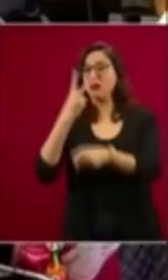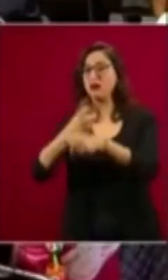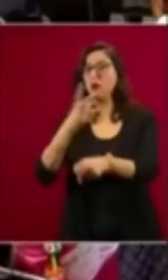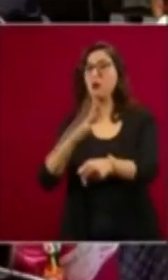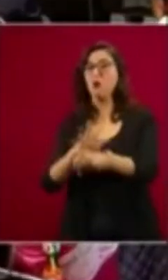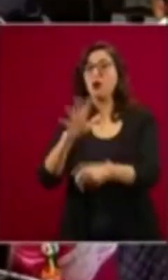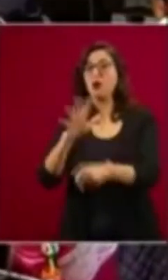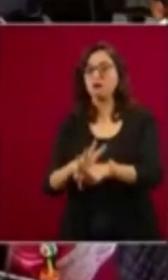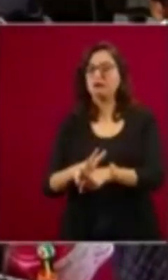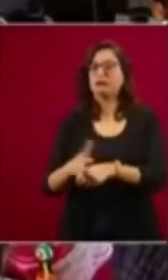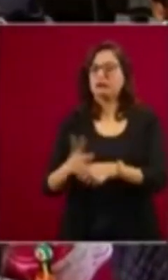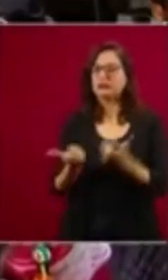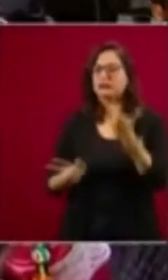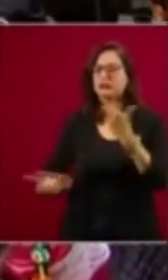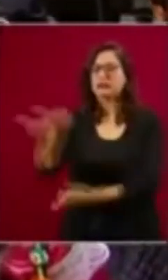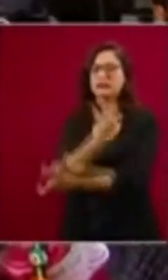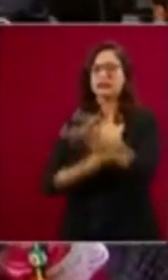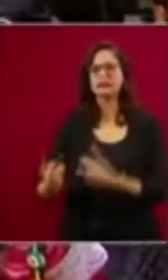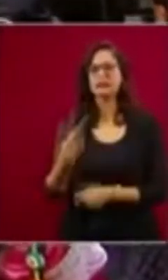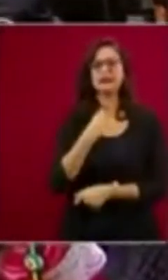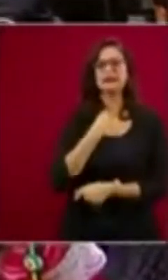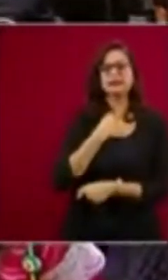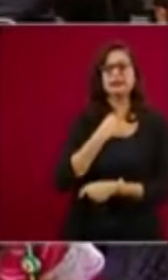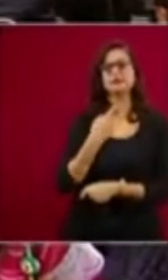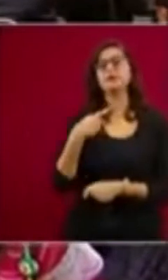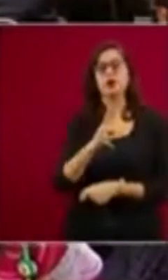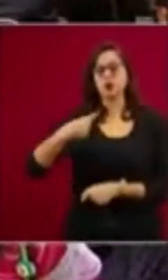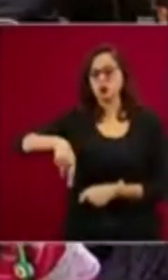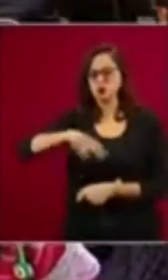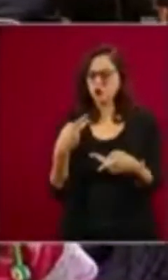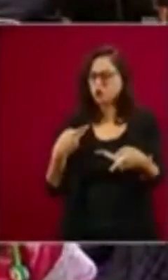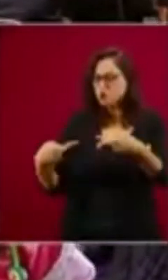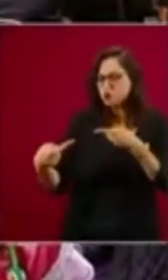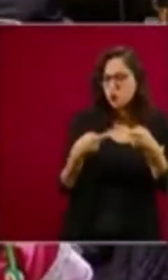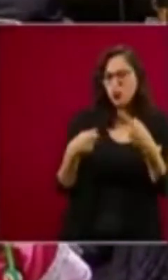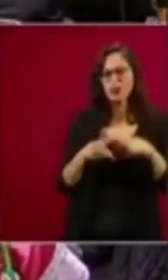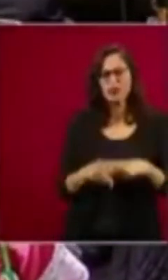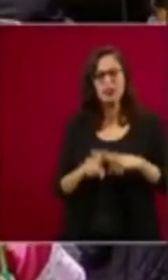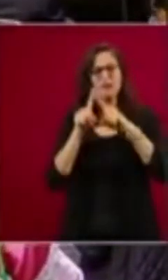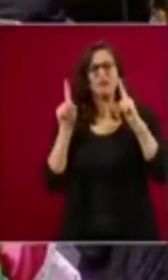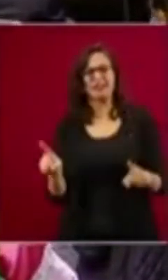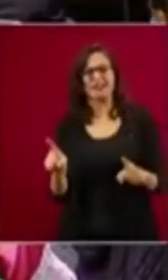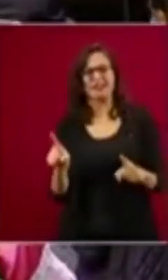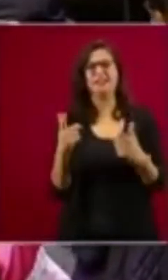lograr adeptos, tiene que tener también asambleas, tiene que reunir una serie también